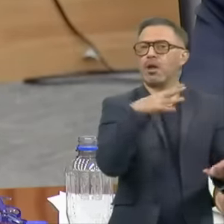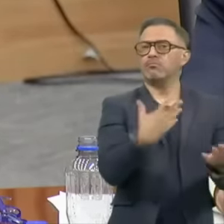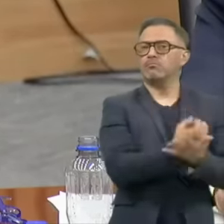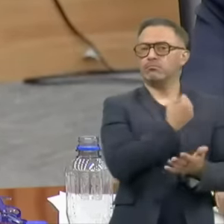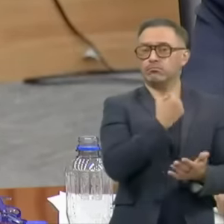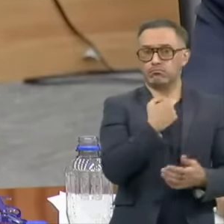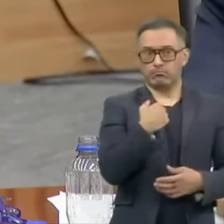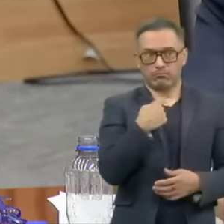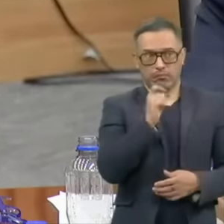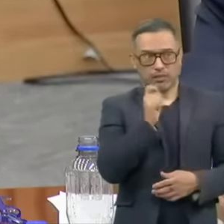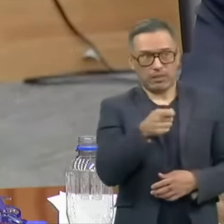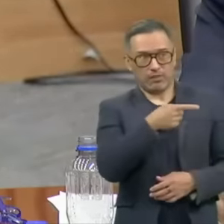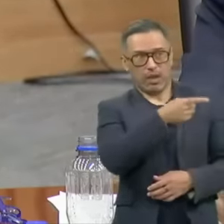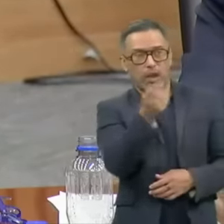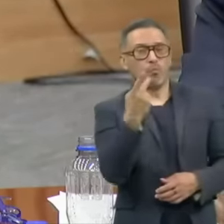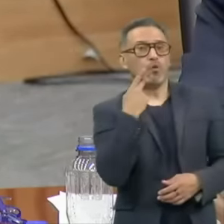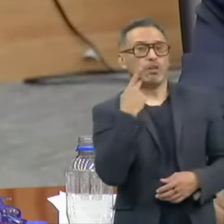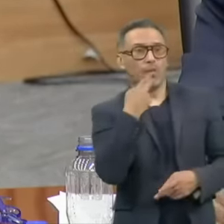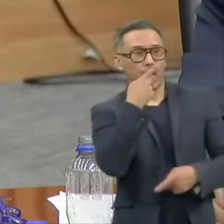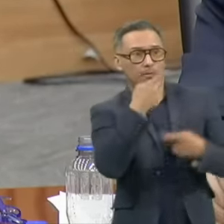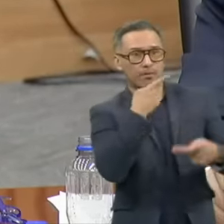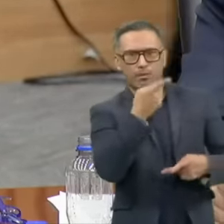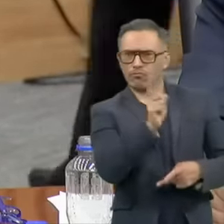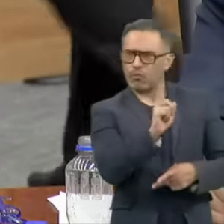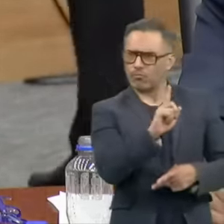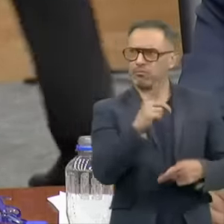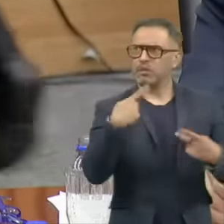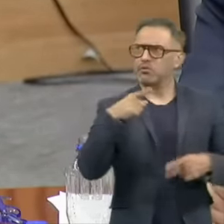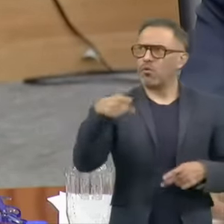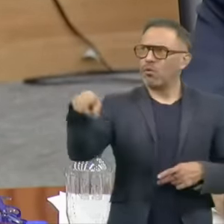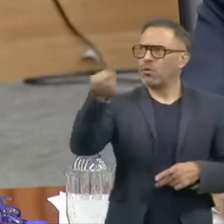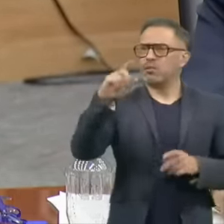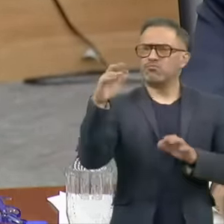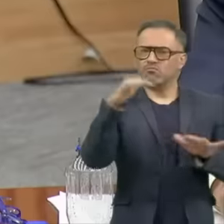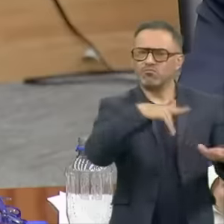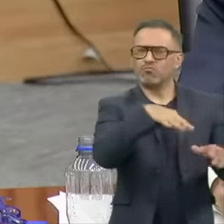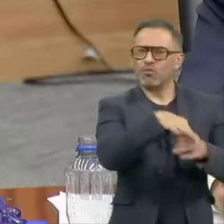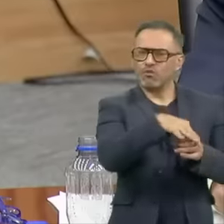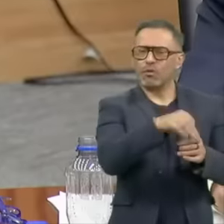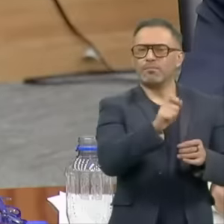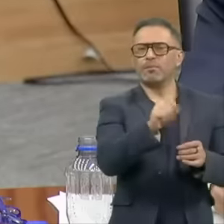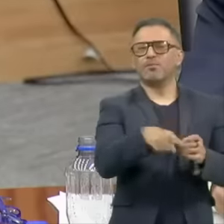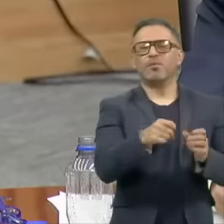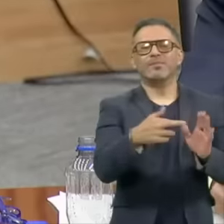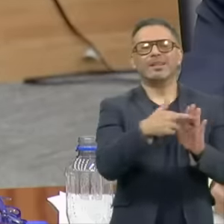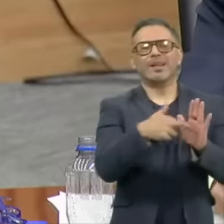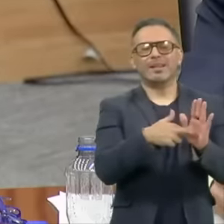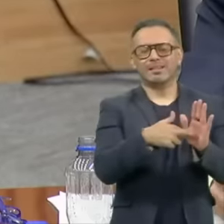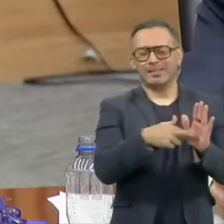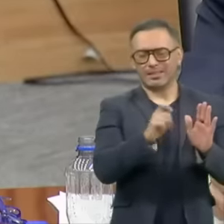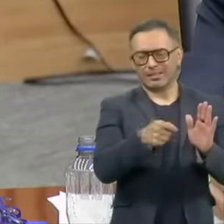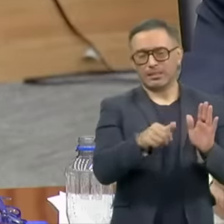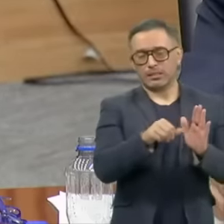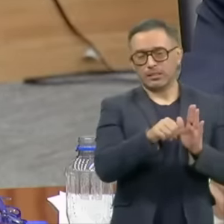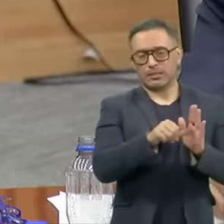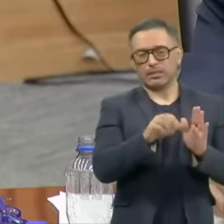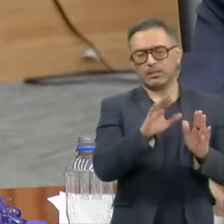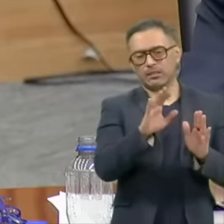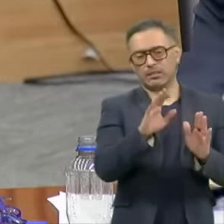actores políticos, sino porque la gente fue y votó. Y conforme las reglas establecidas en el artículo 54 de la